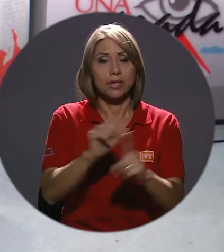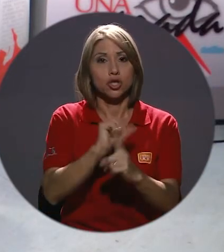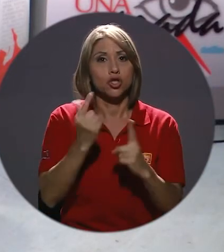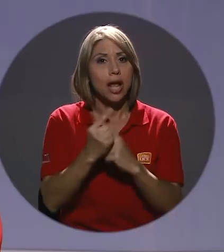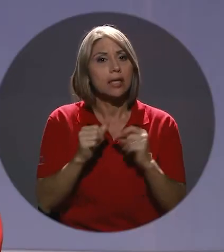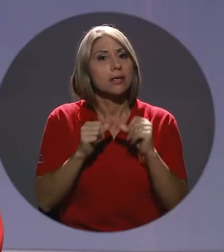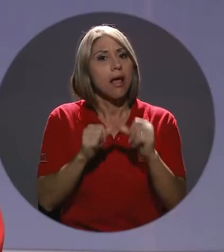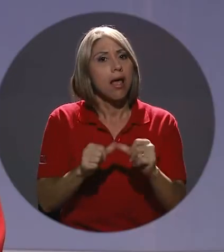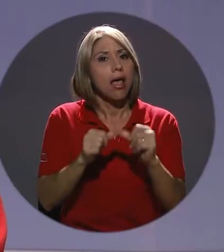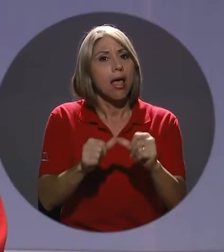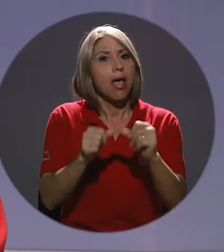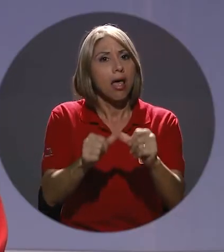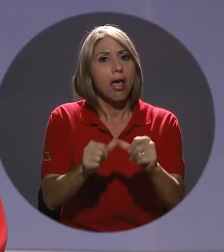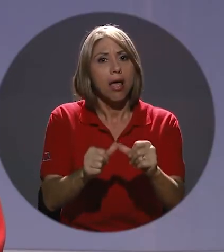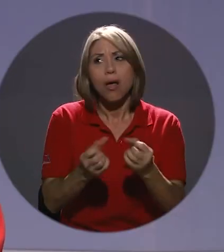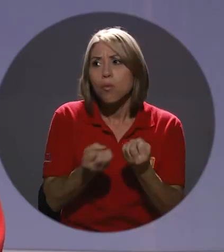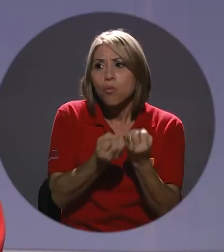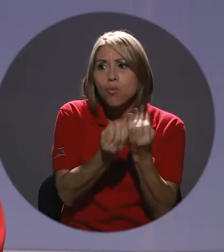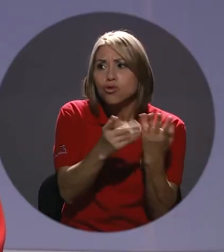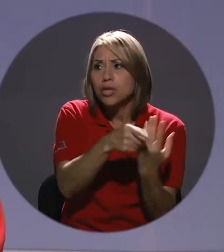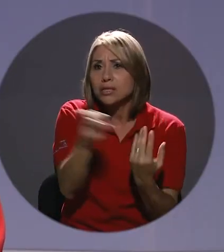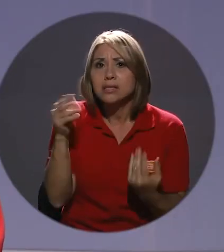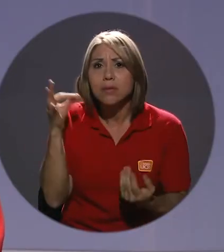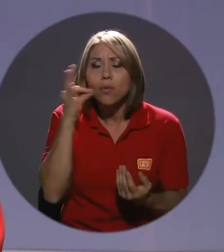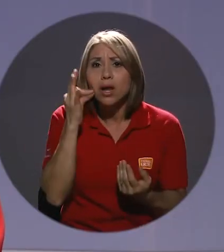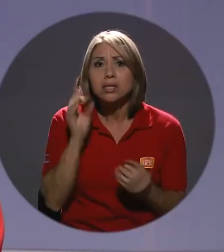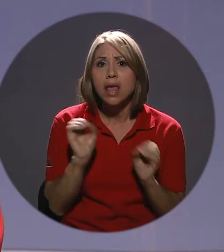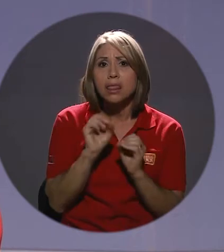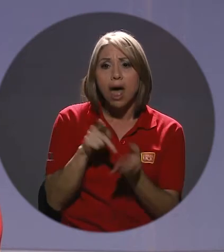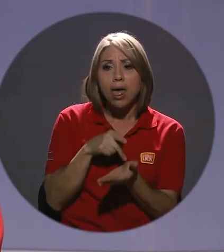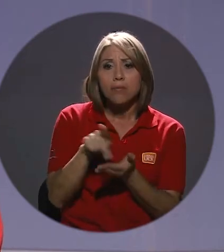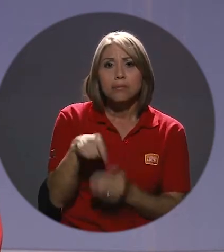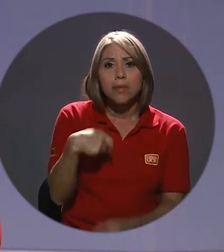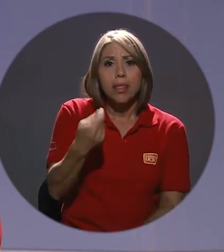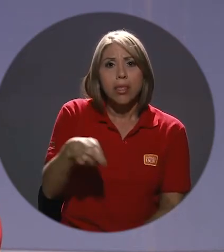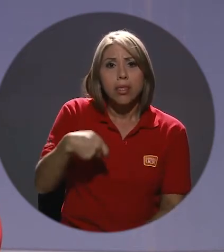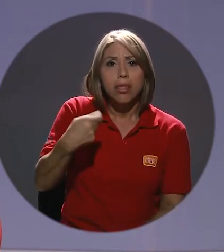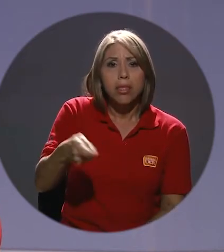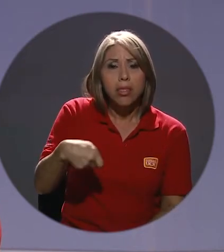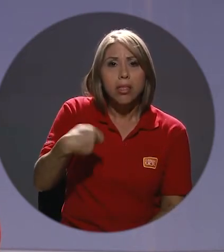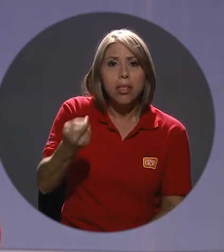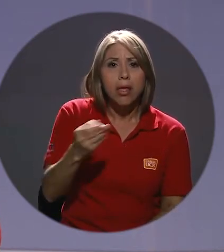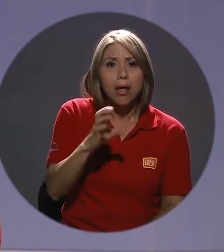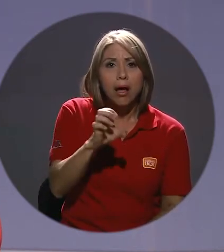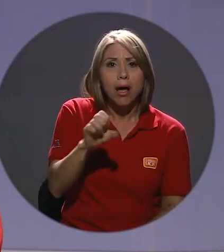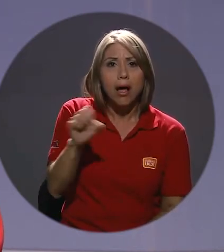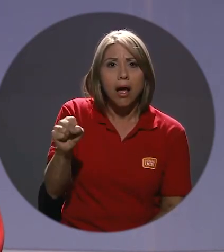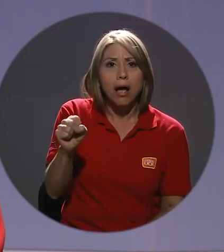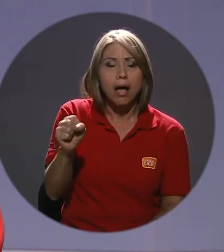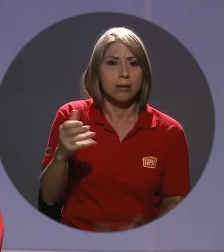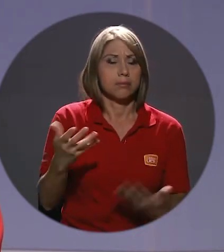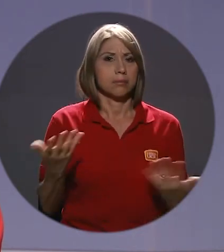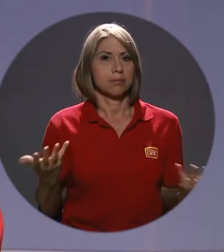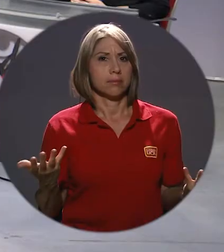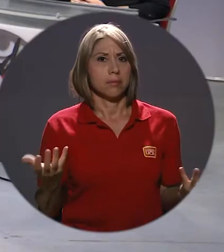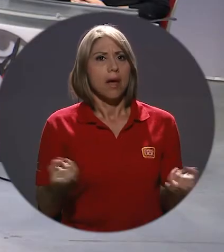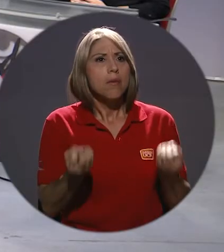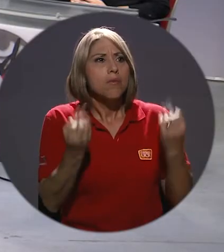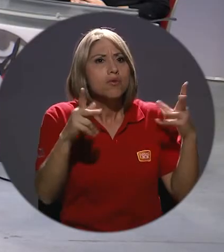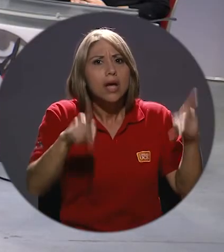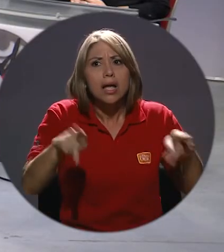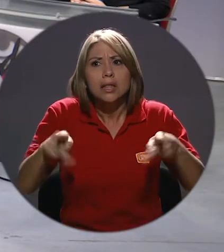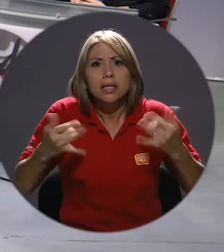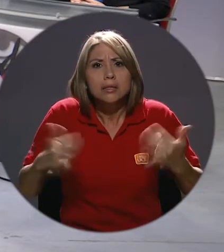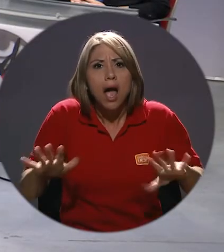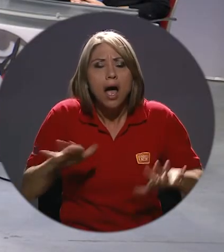persistir cuando muchas mujeres no han cotizado, ¿verdad?, porque han permanecido fuera del mercado laboral, y hay mucha población que se